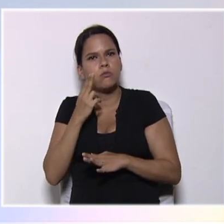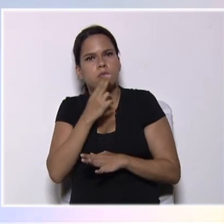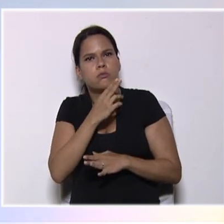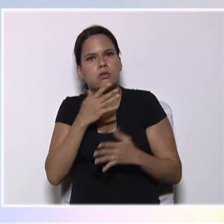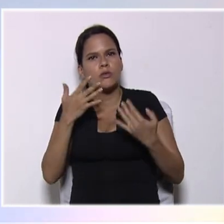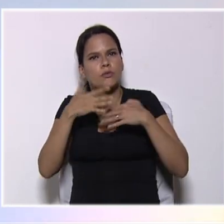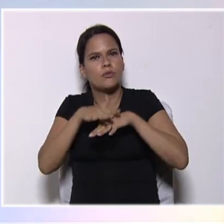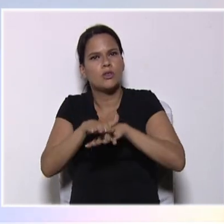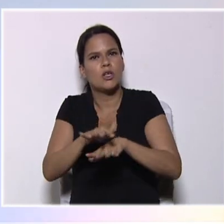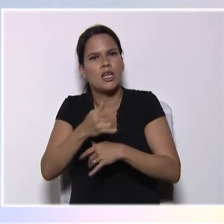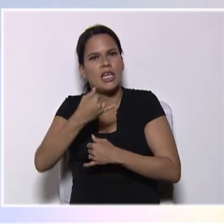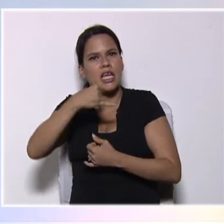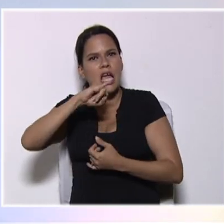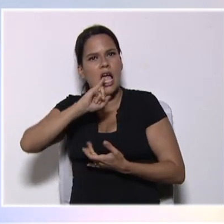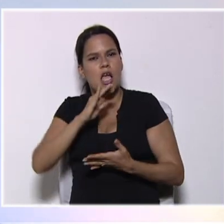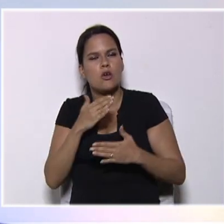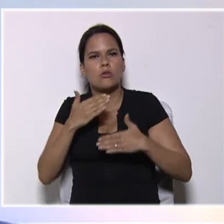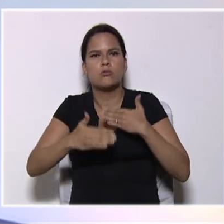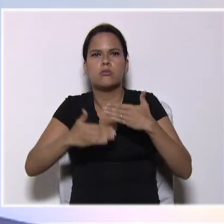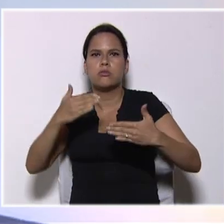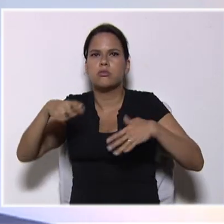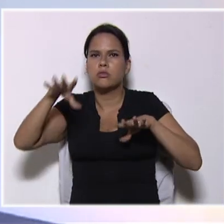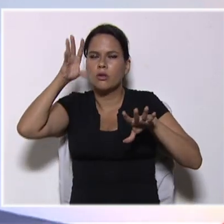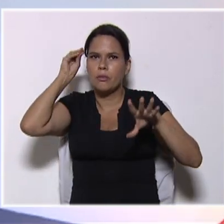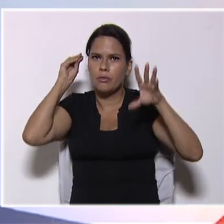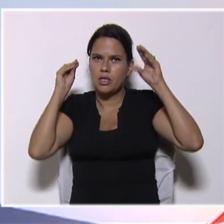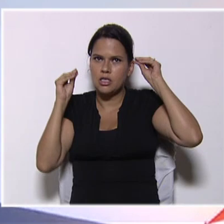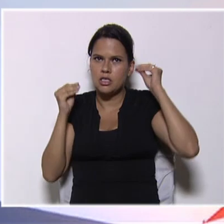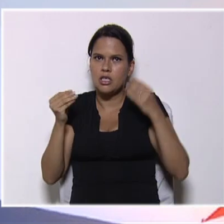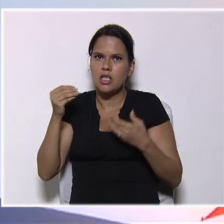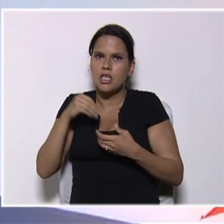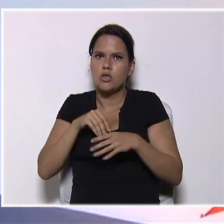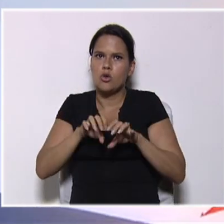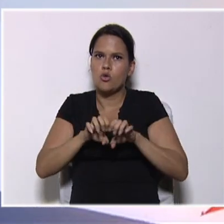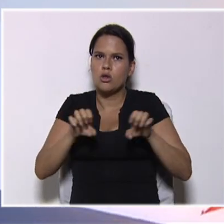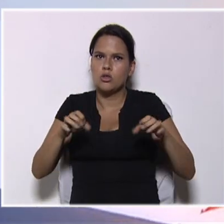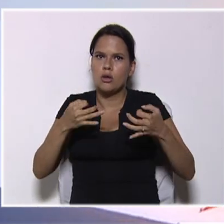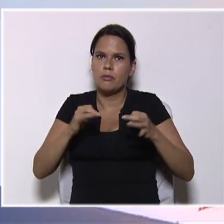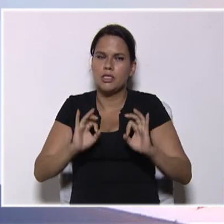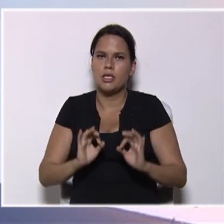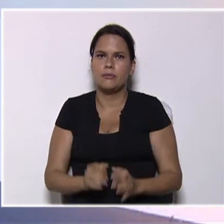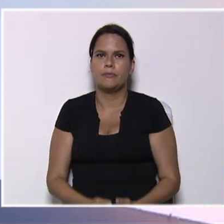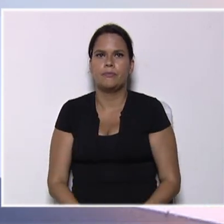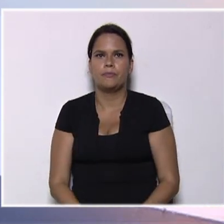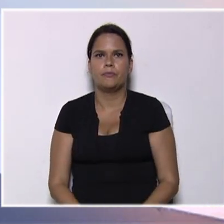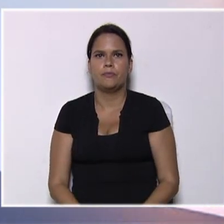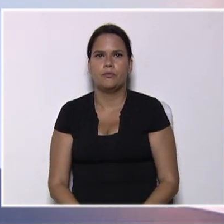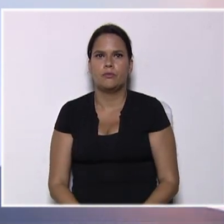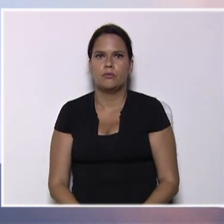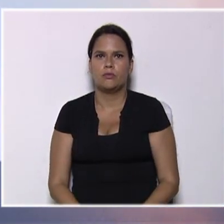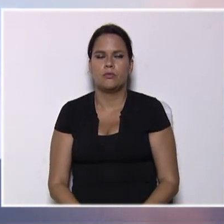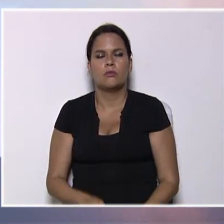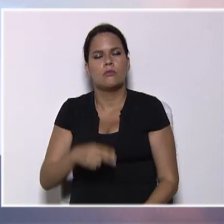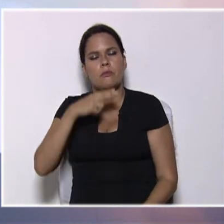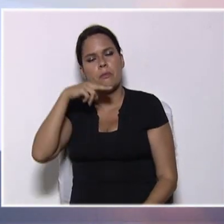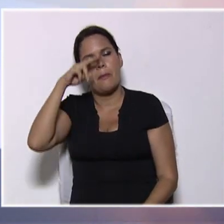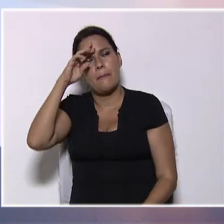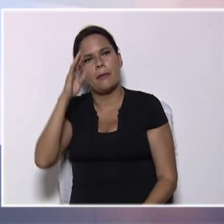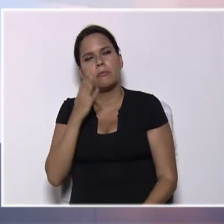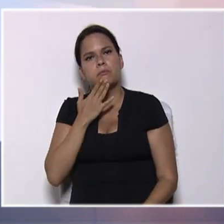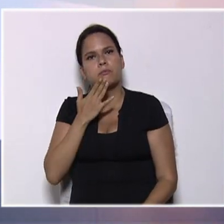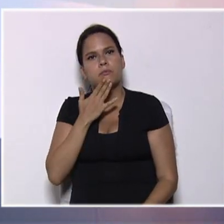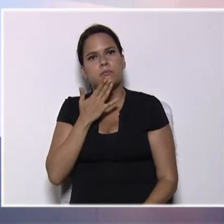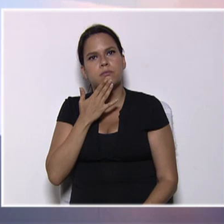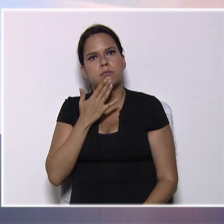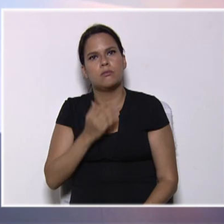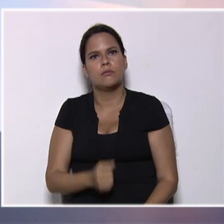hay con el proceso de aprendizaje dentro de la modalidad de educación especial. Fíjense. Papá, mamá, el